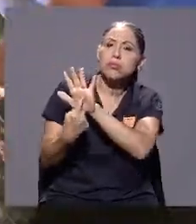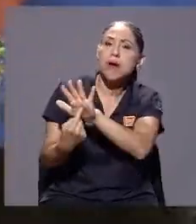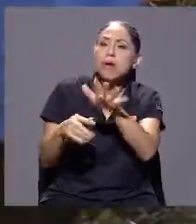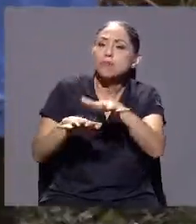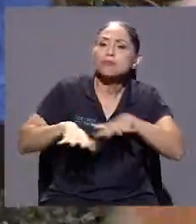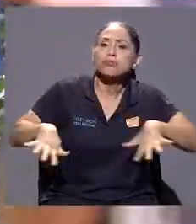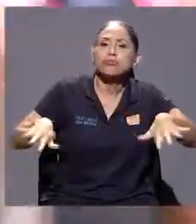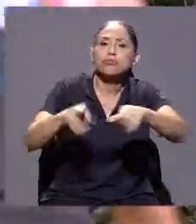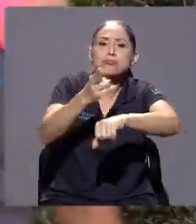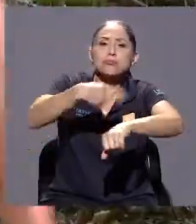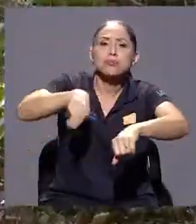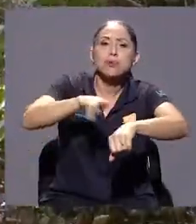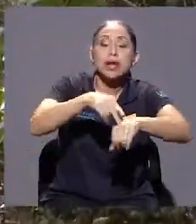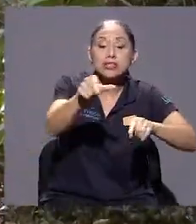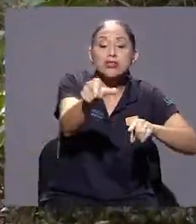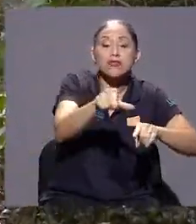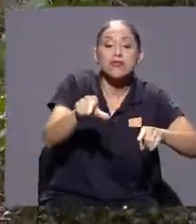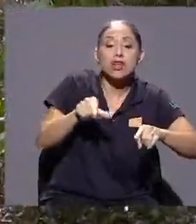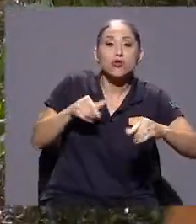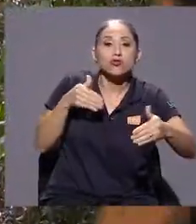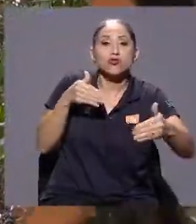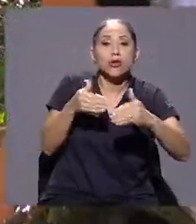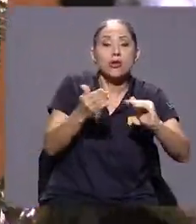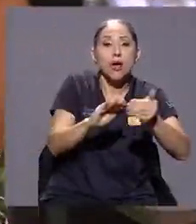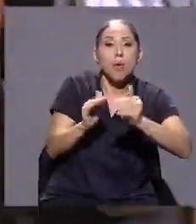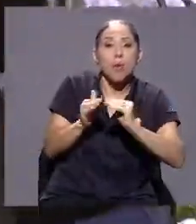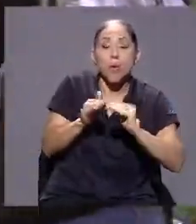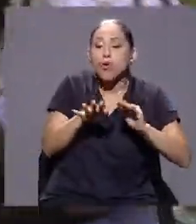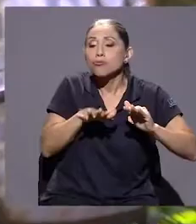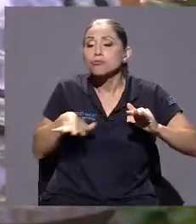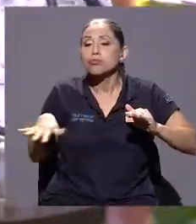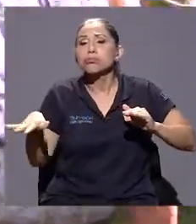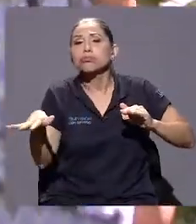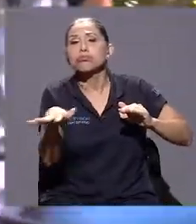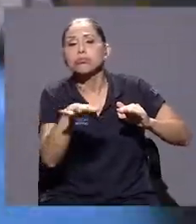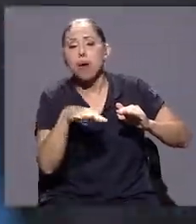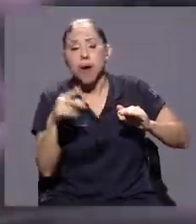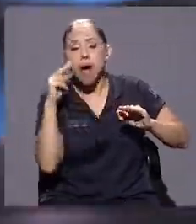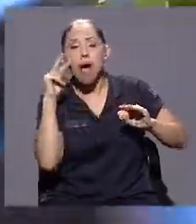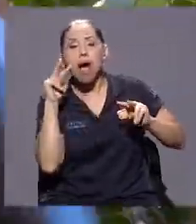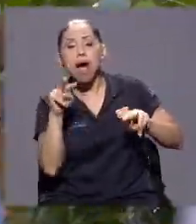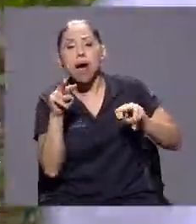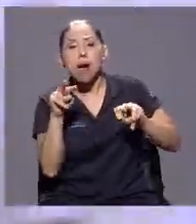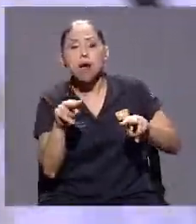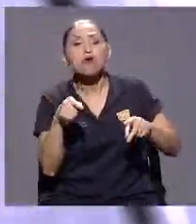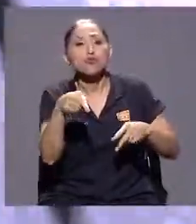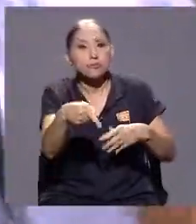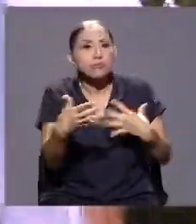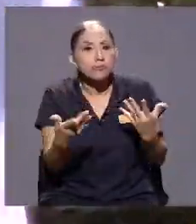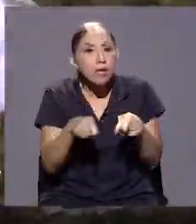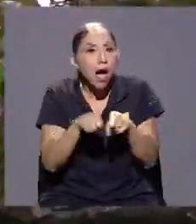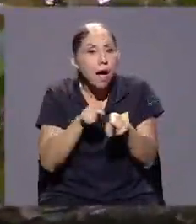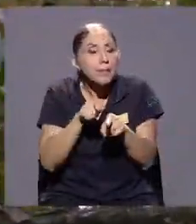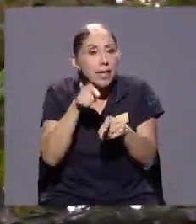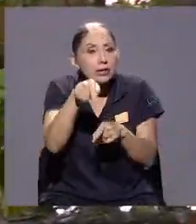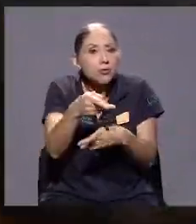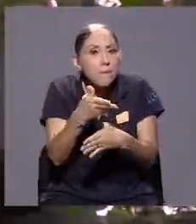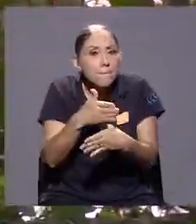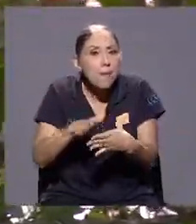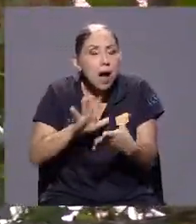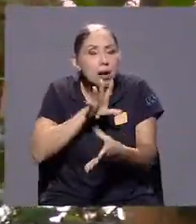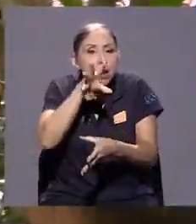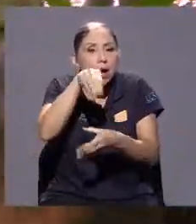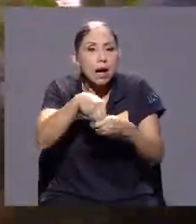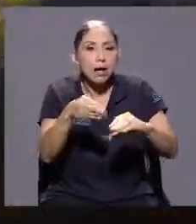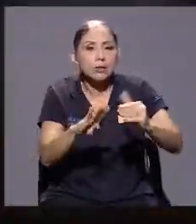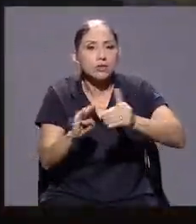ríos urbanos y esos entornos como visibilizar y que hacer evidente que son parte también de la ciudad que también es una